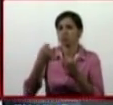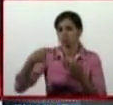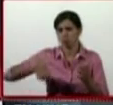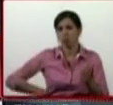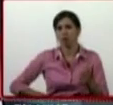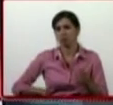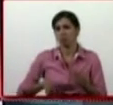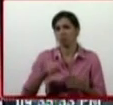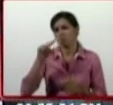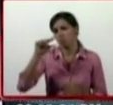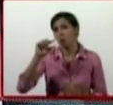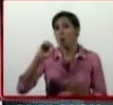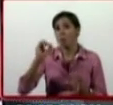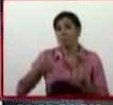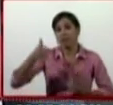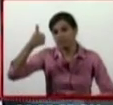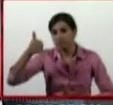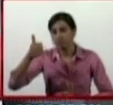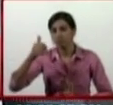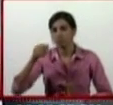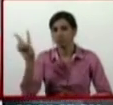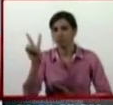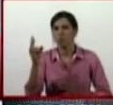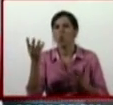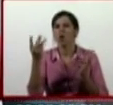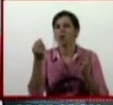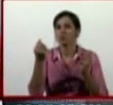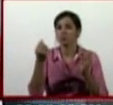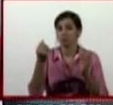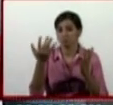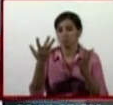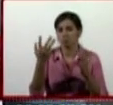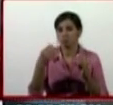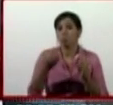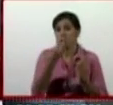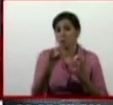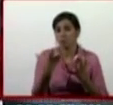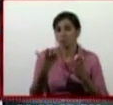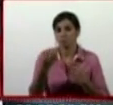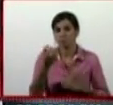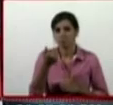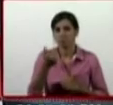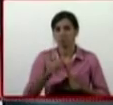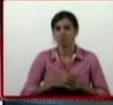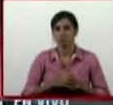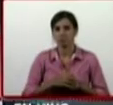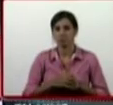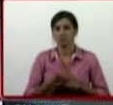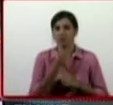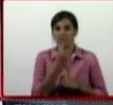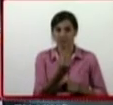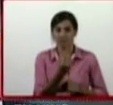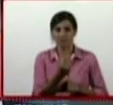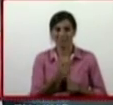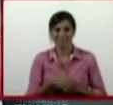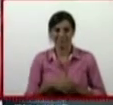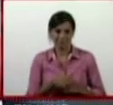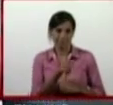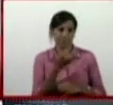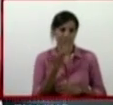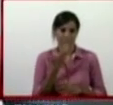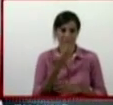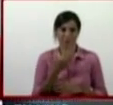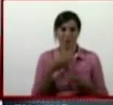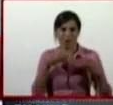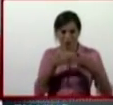del mínimo, que en Venezuela es sustantivo, y han dicho a los compañeros que han llegado de